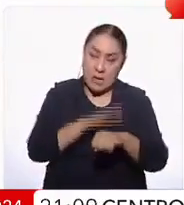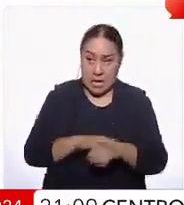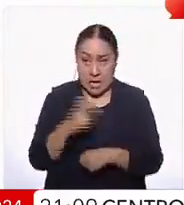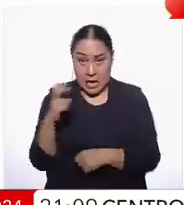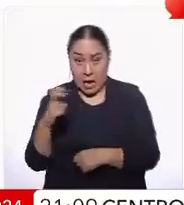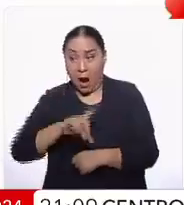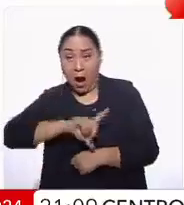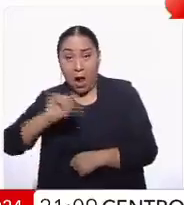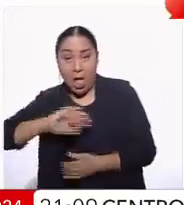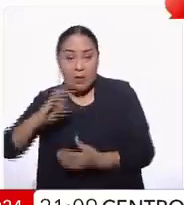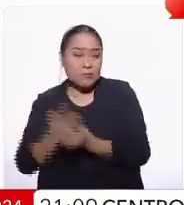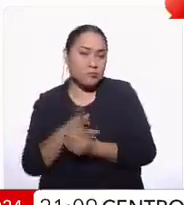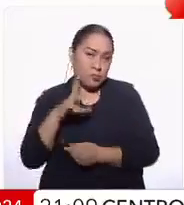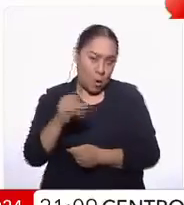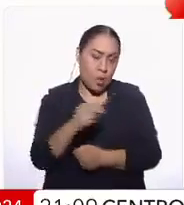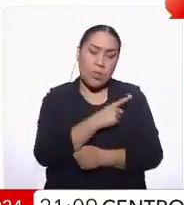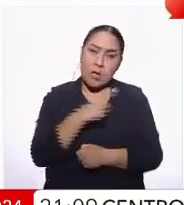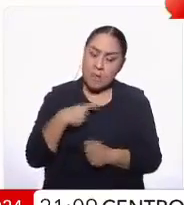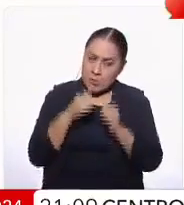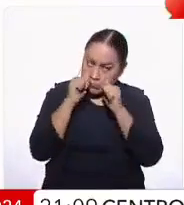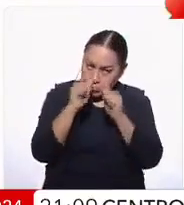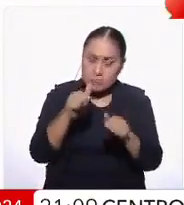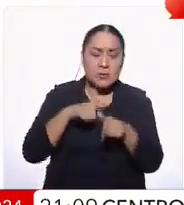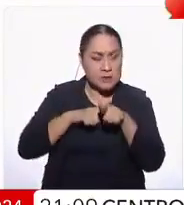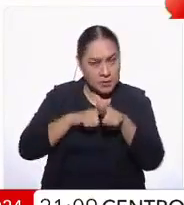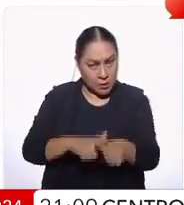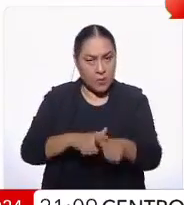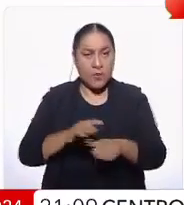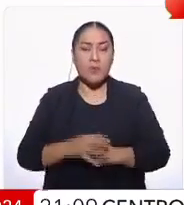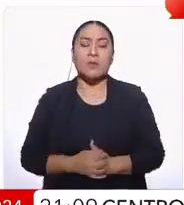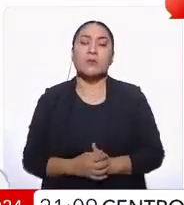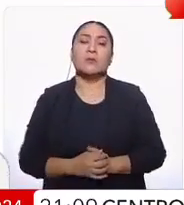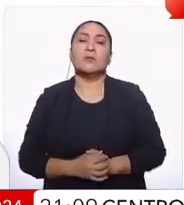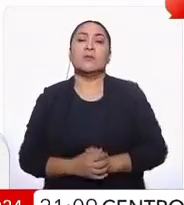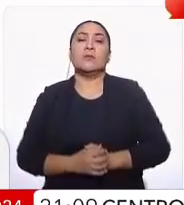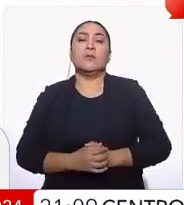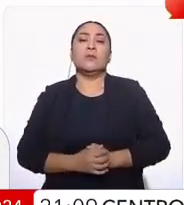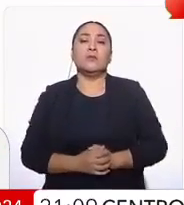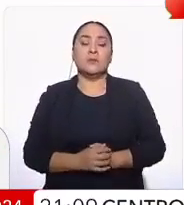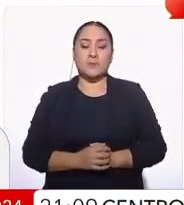el caso hasta que haya justicia. Se está